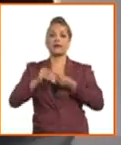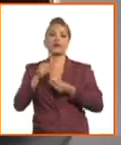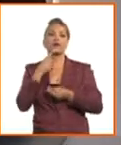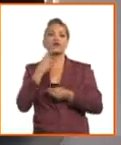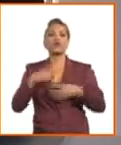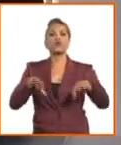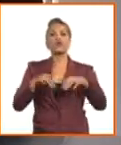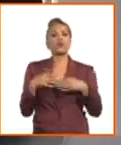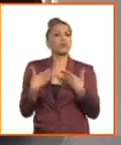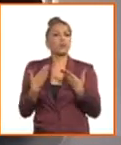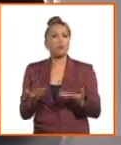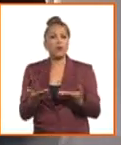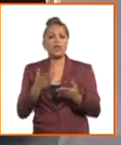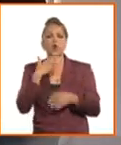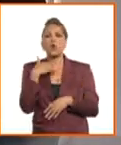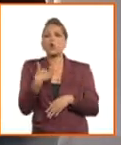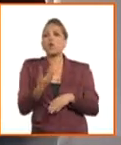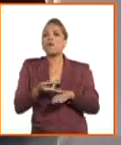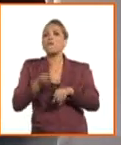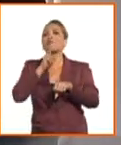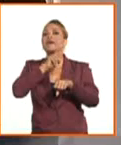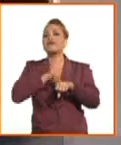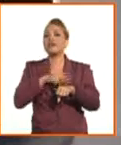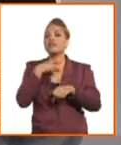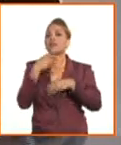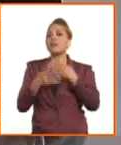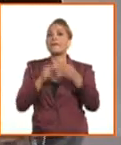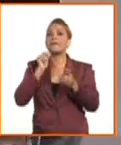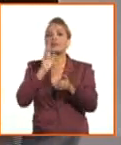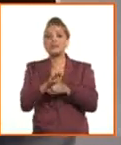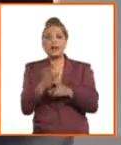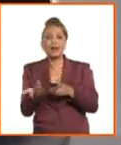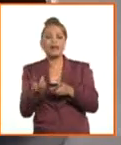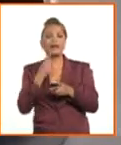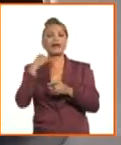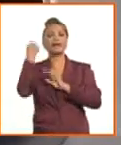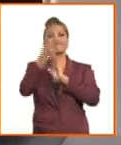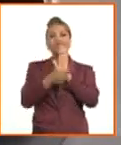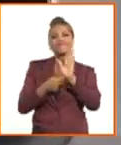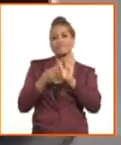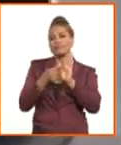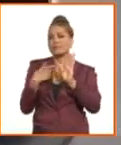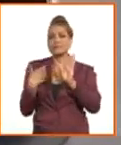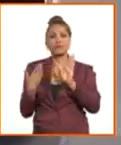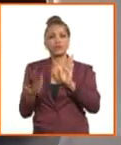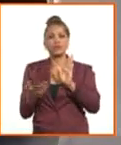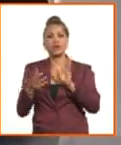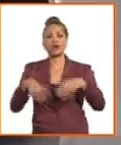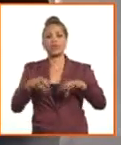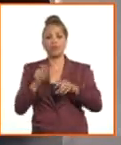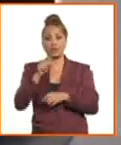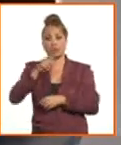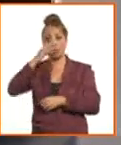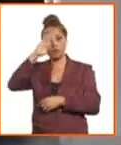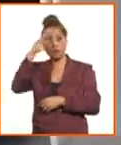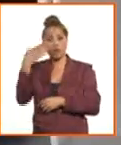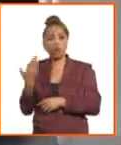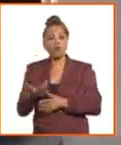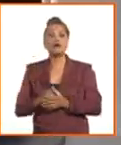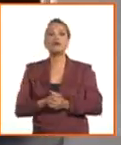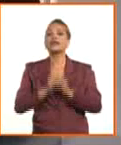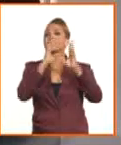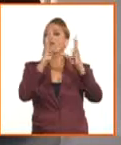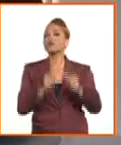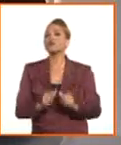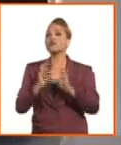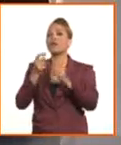estamos, cómo estamos previendo operar este mercado, cuáles son las características en nuestras condiciones, cuáles son los resultados que